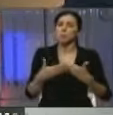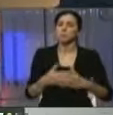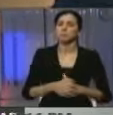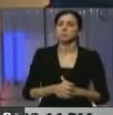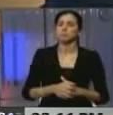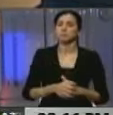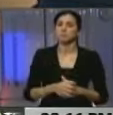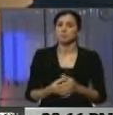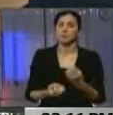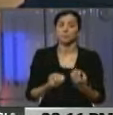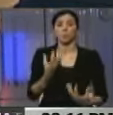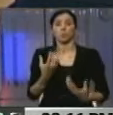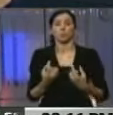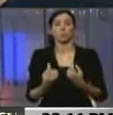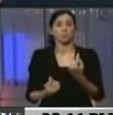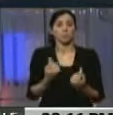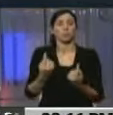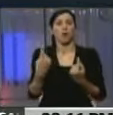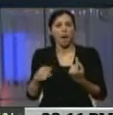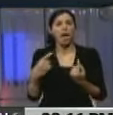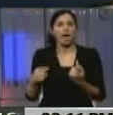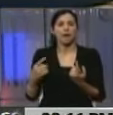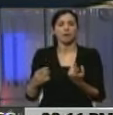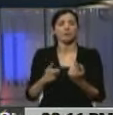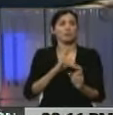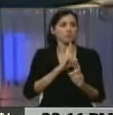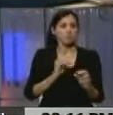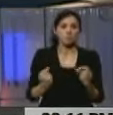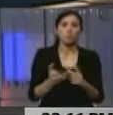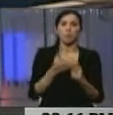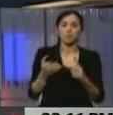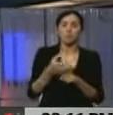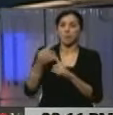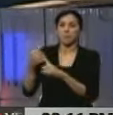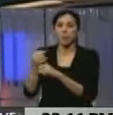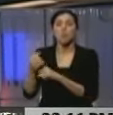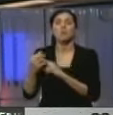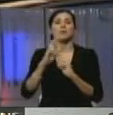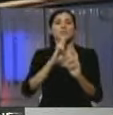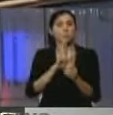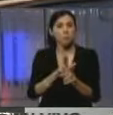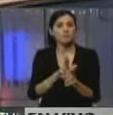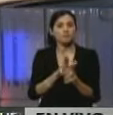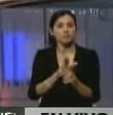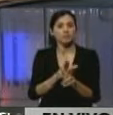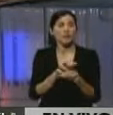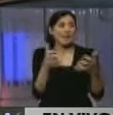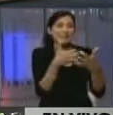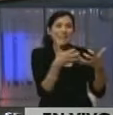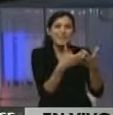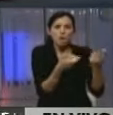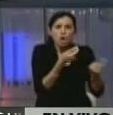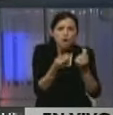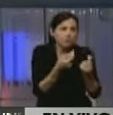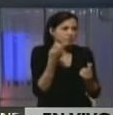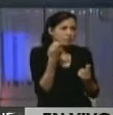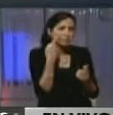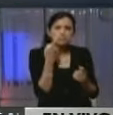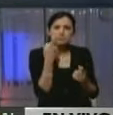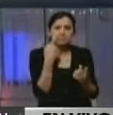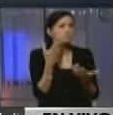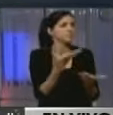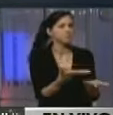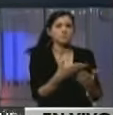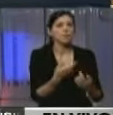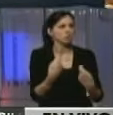han surgido y surgirán las respuestas a los problemas que la guerra no convencional, la guerra económica